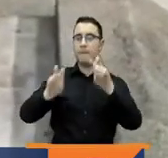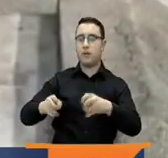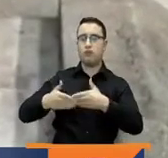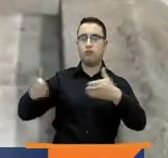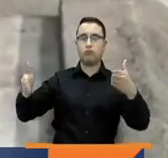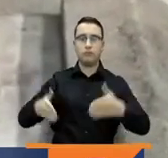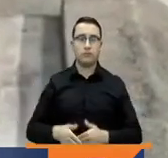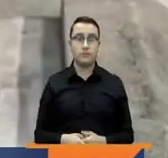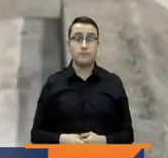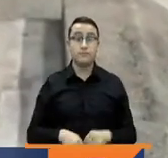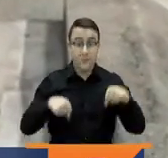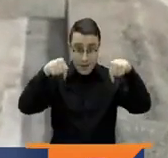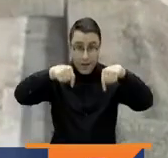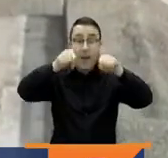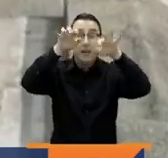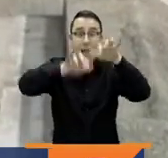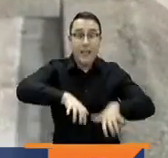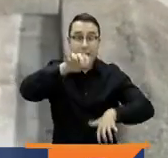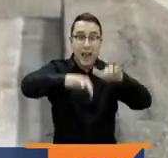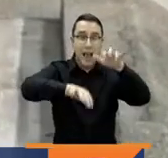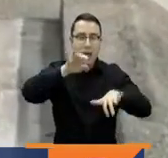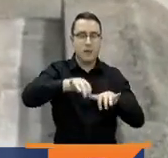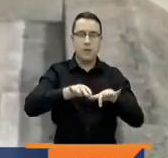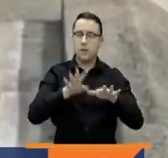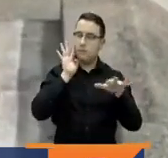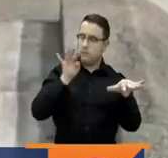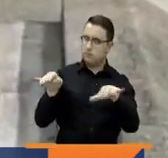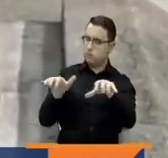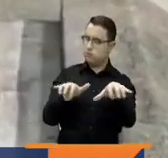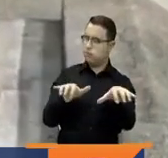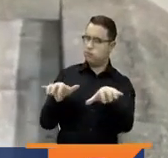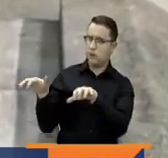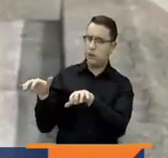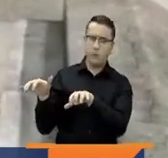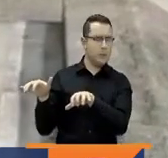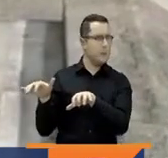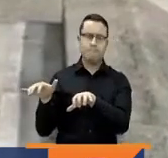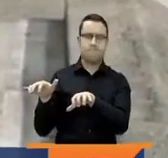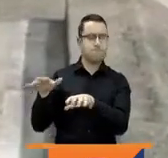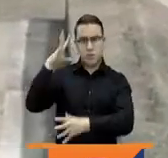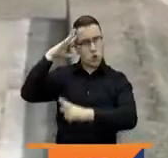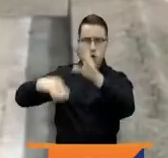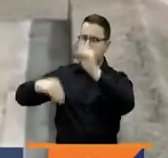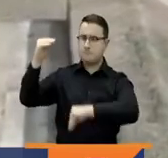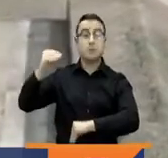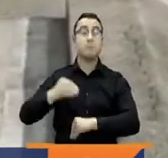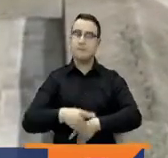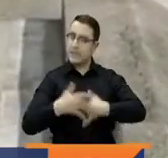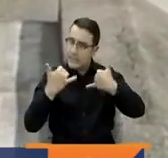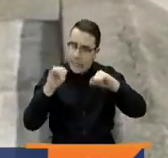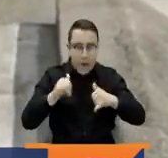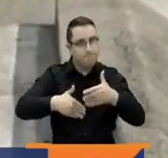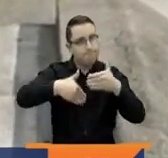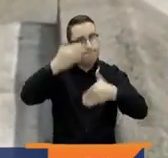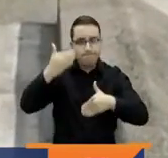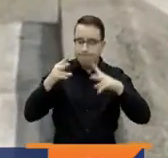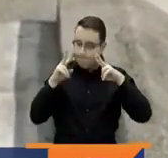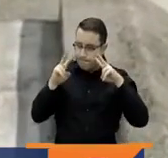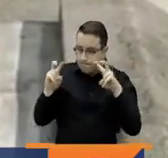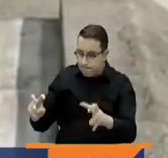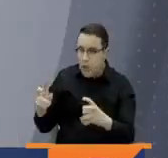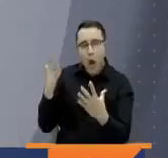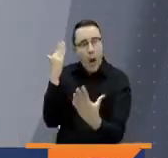la Secretaría este tipo de actitudes y vamos a adelantar. Ya iniciamos las revisiones